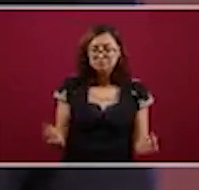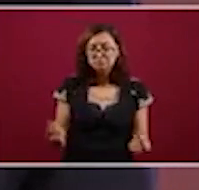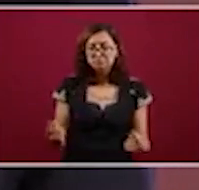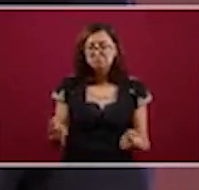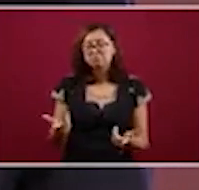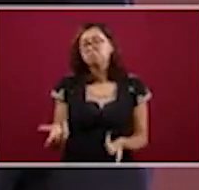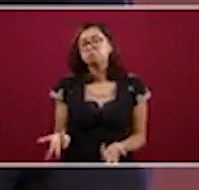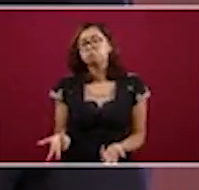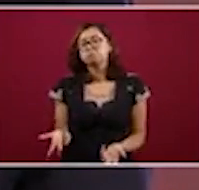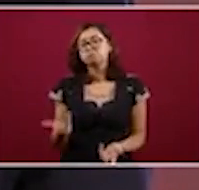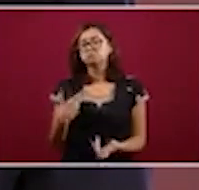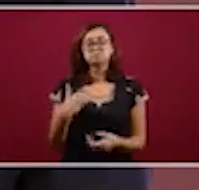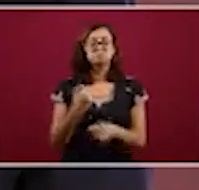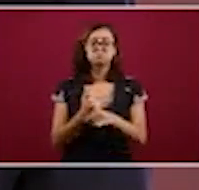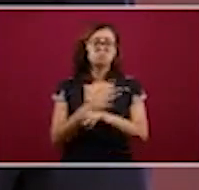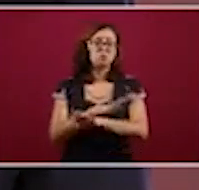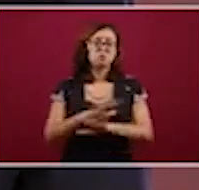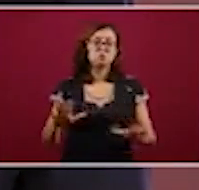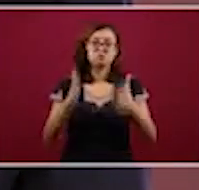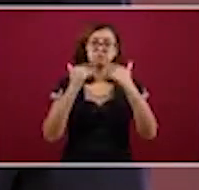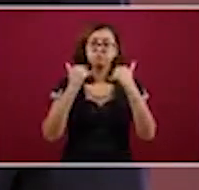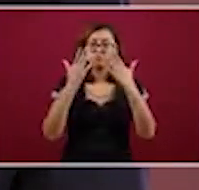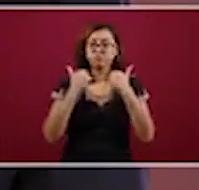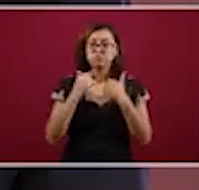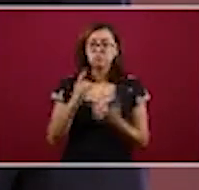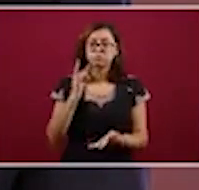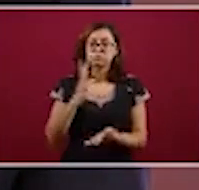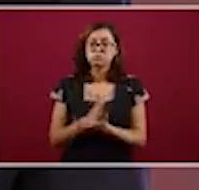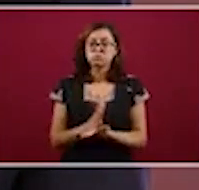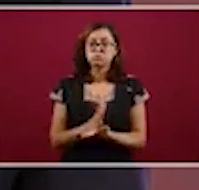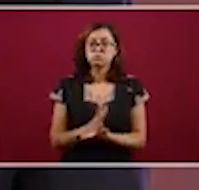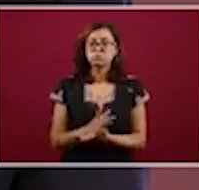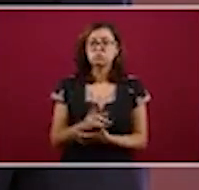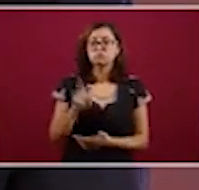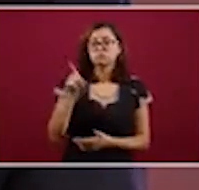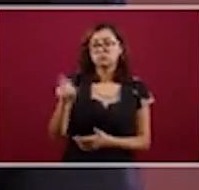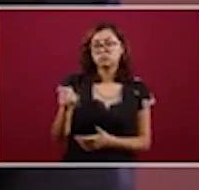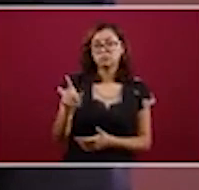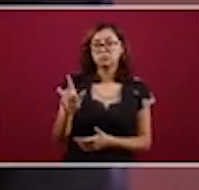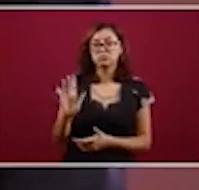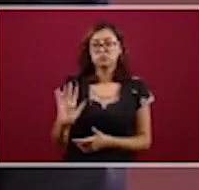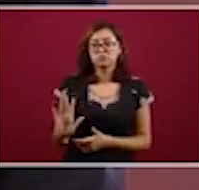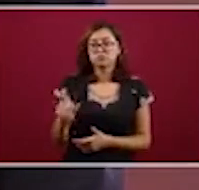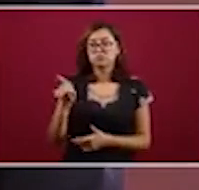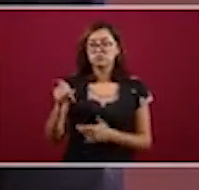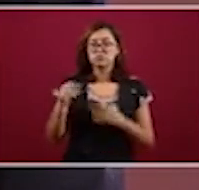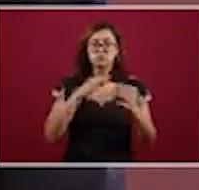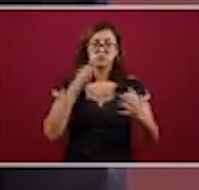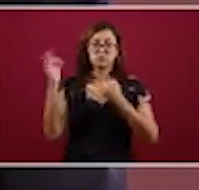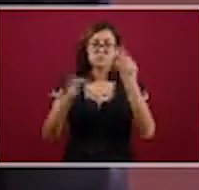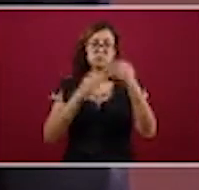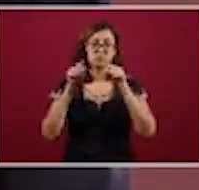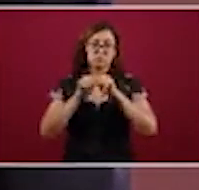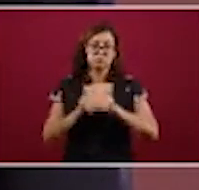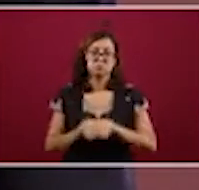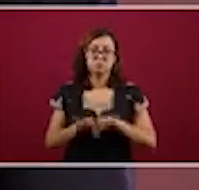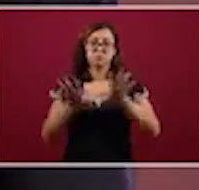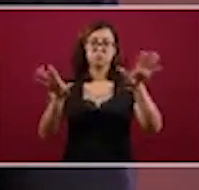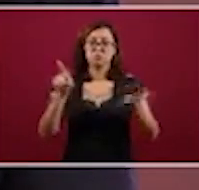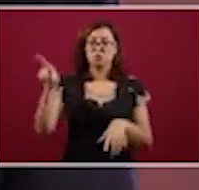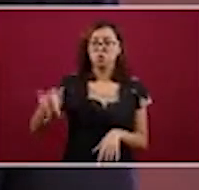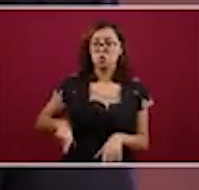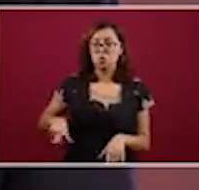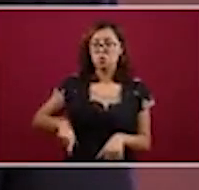más información que la que se dio a conocer en los medios por esta declaración